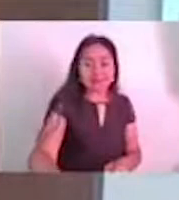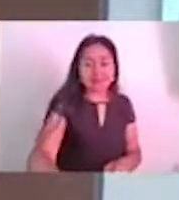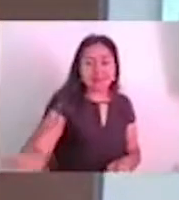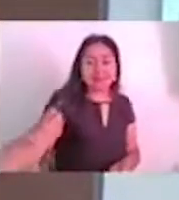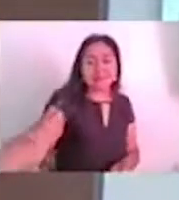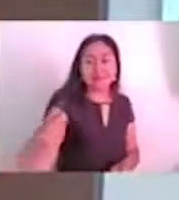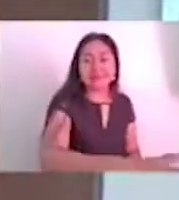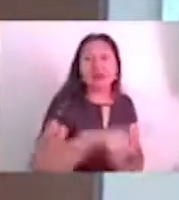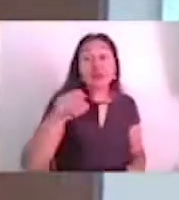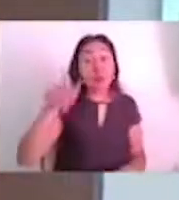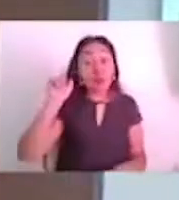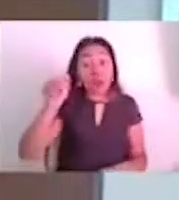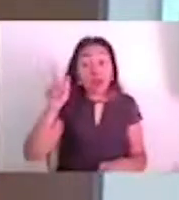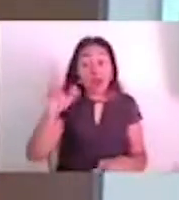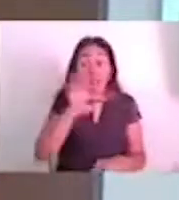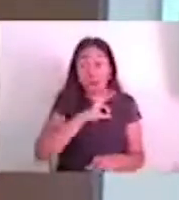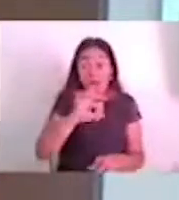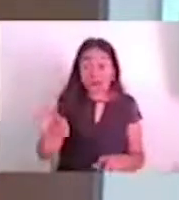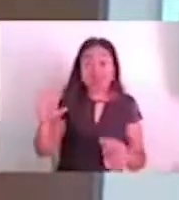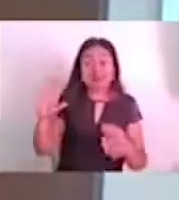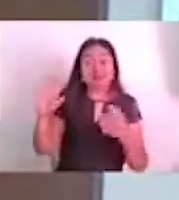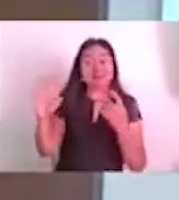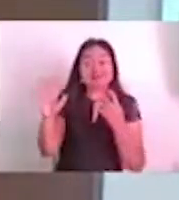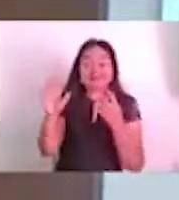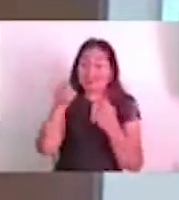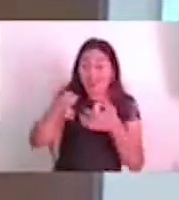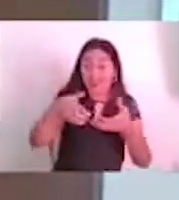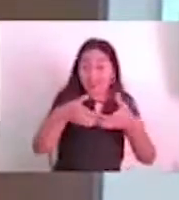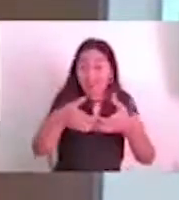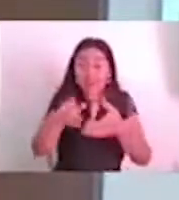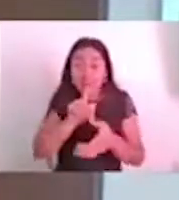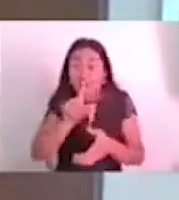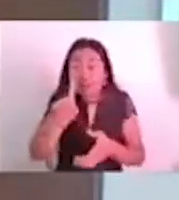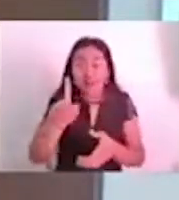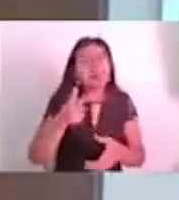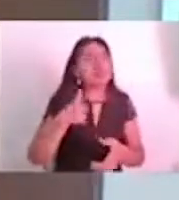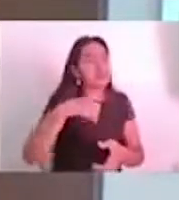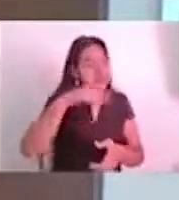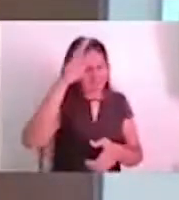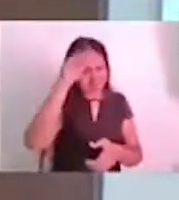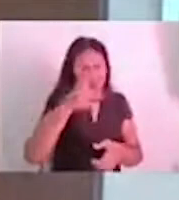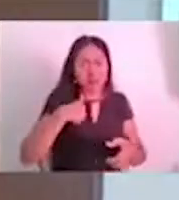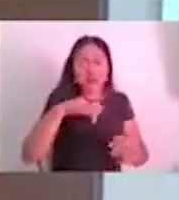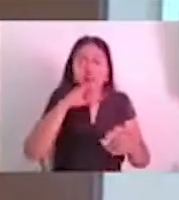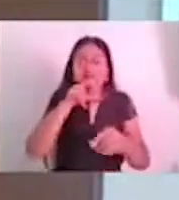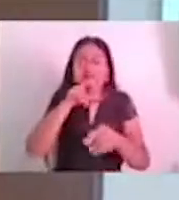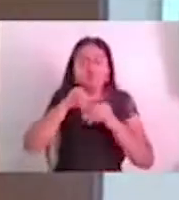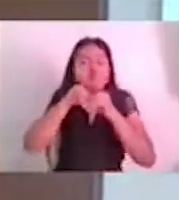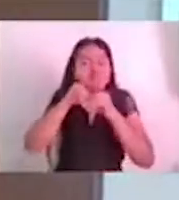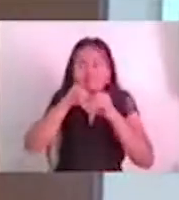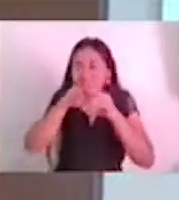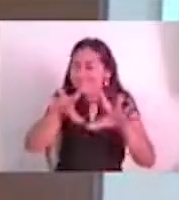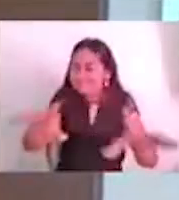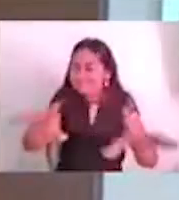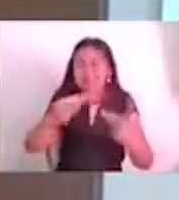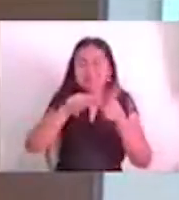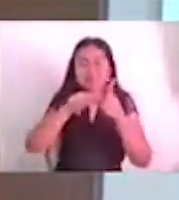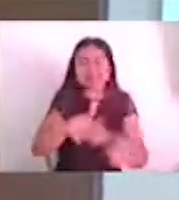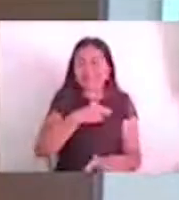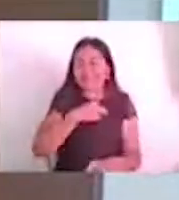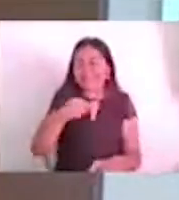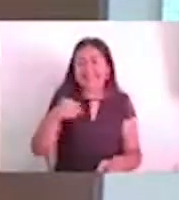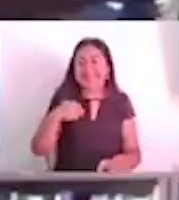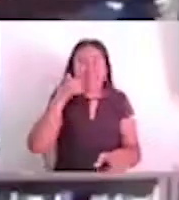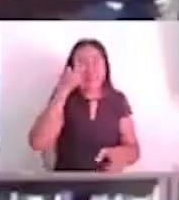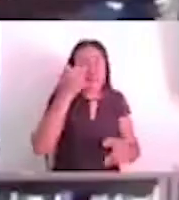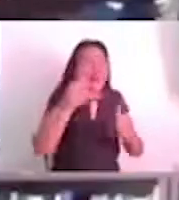organizar algún recorrido, pues nos digas y yo rápidamente paso la voz, porque... Pues aquí estamos tus fans para ir a oírte y